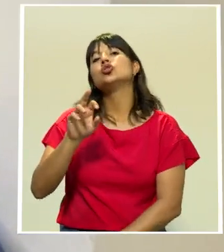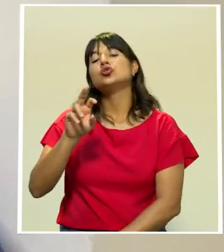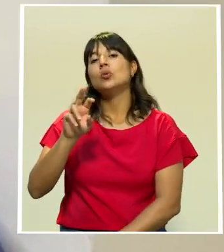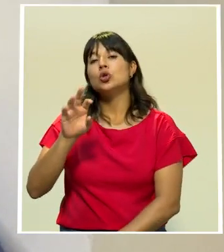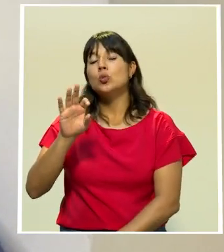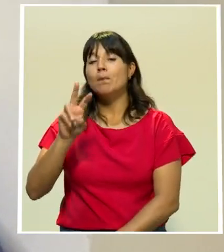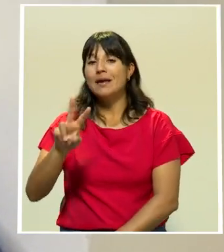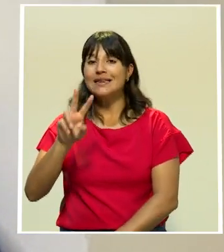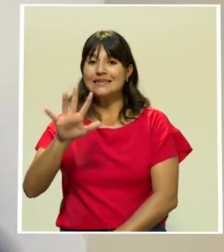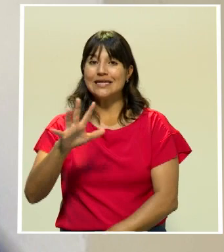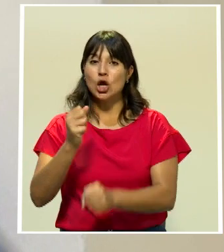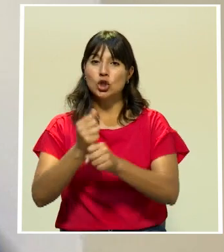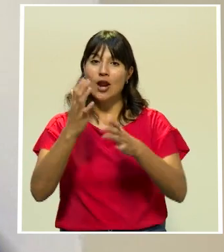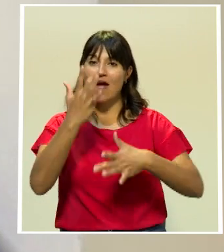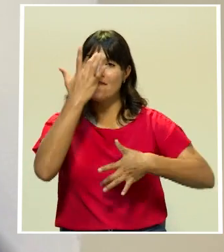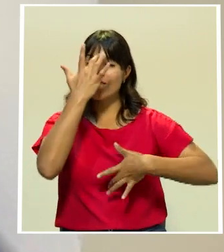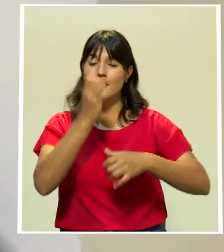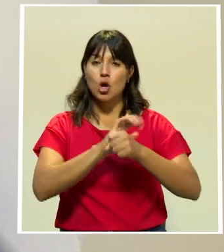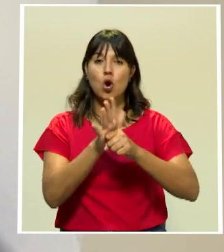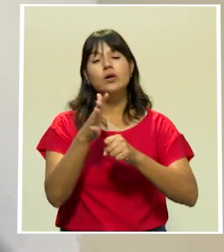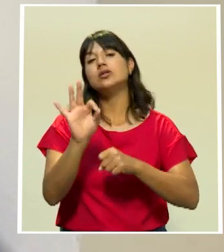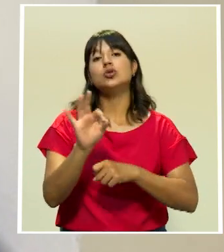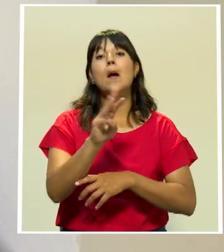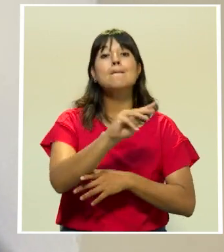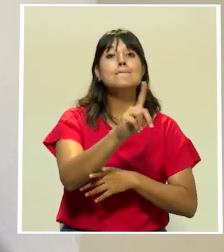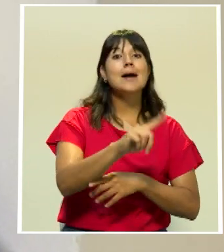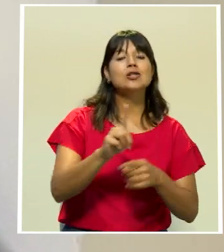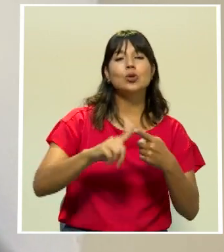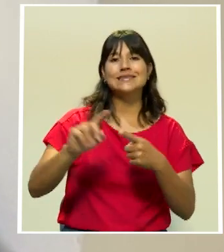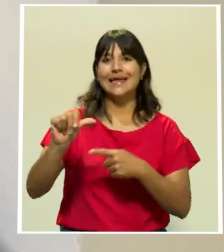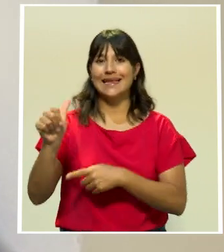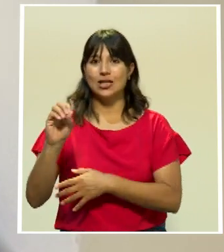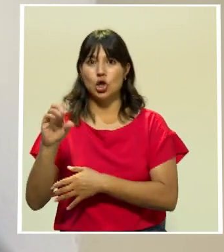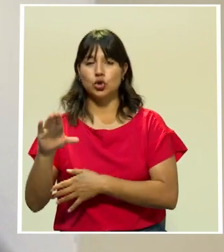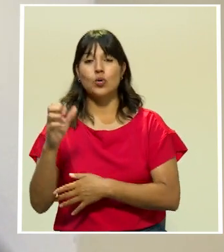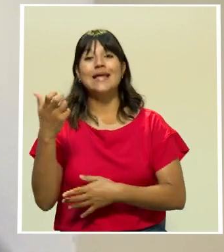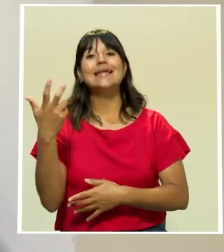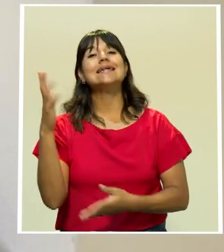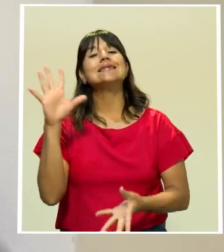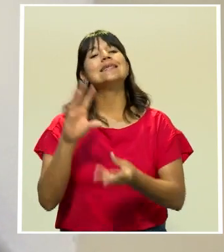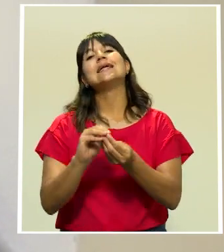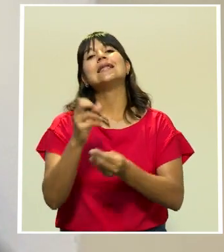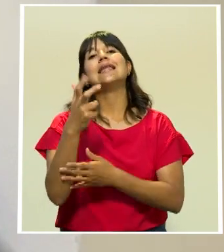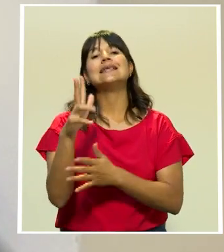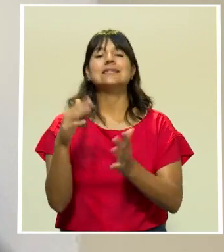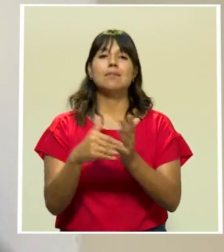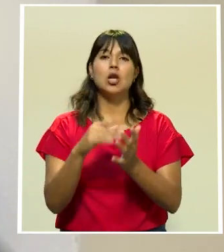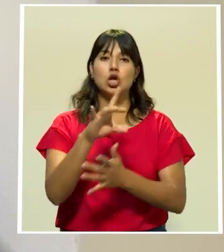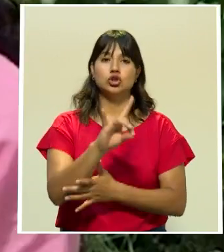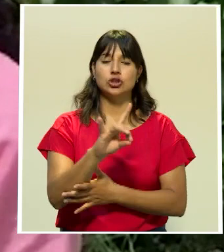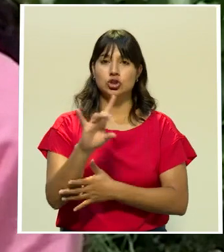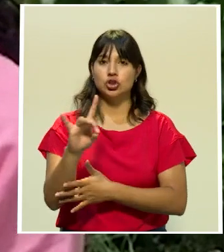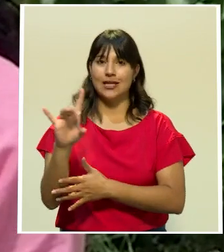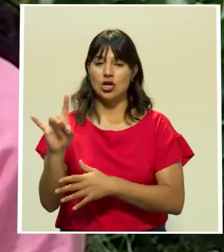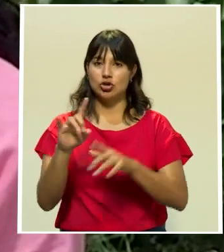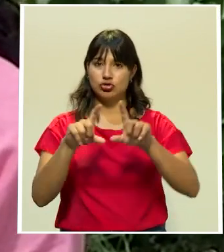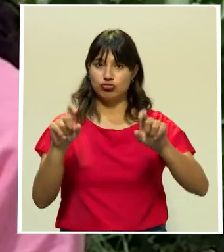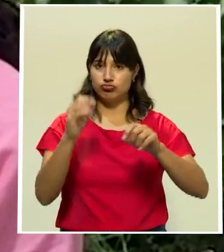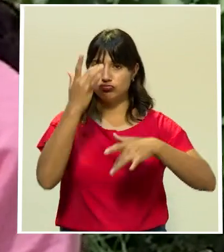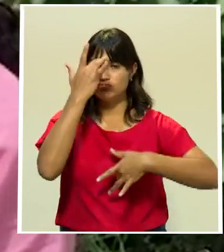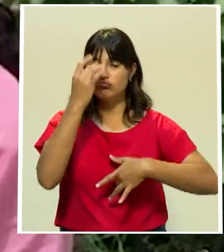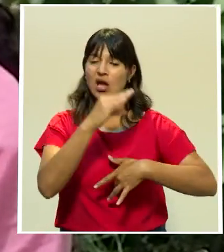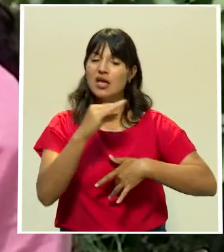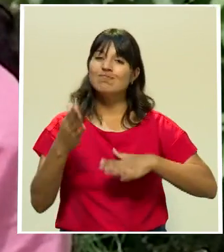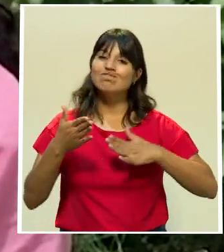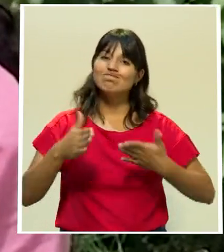por COVID-19. De marzo al 10 de octubre ha habido 13.888 incapacitados y la lamentable muerte